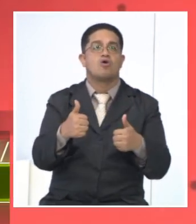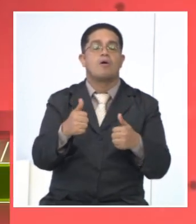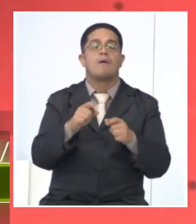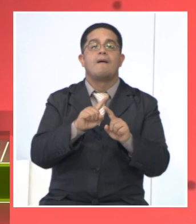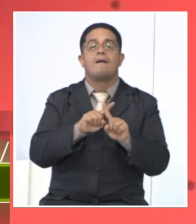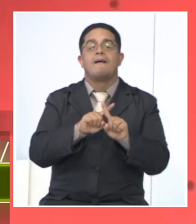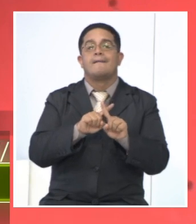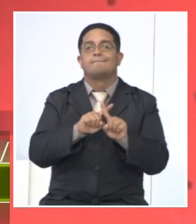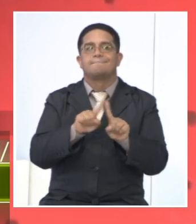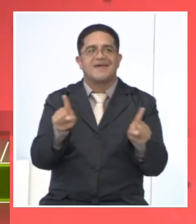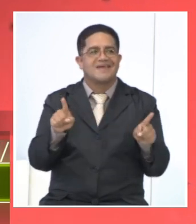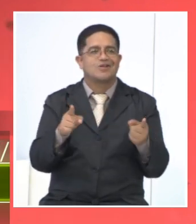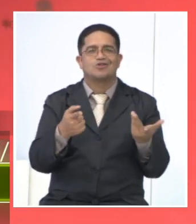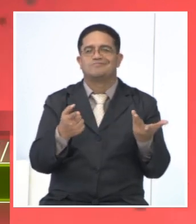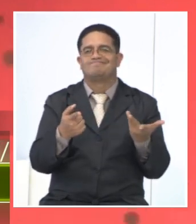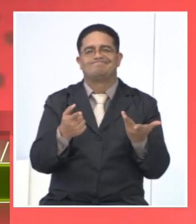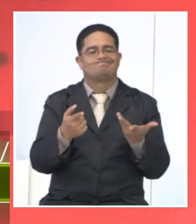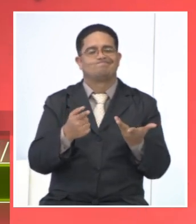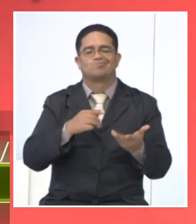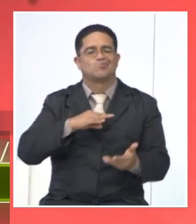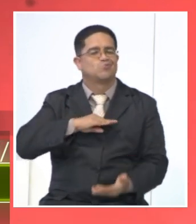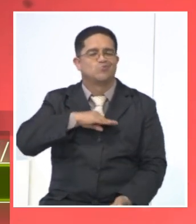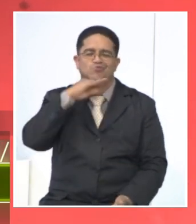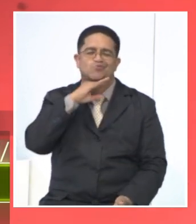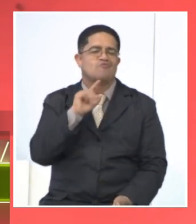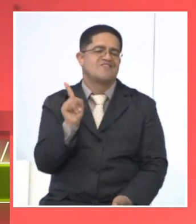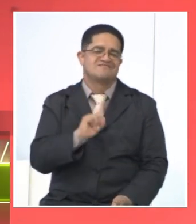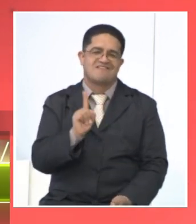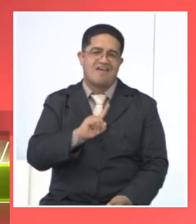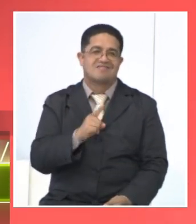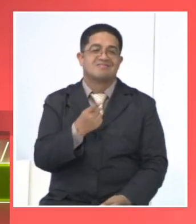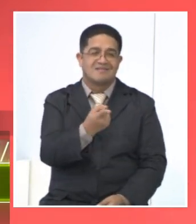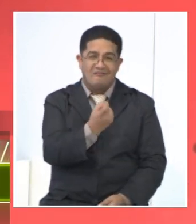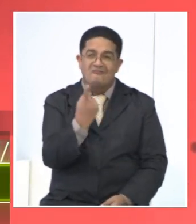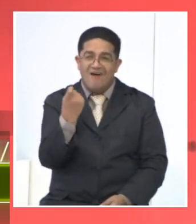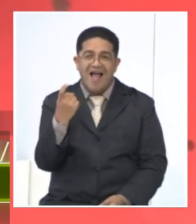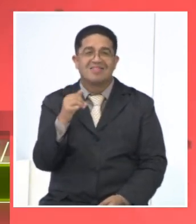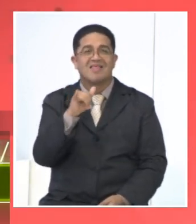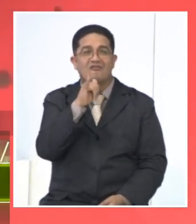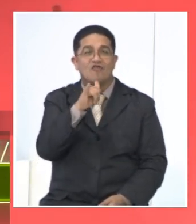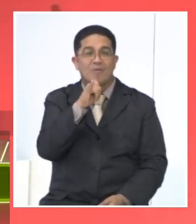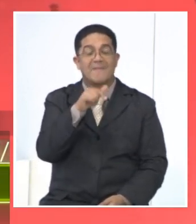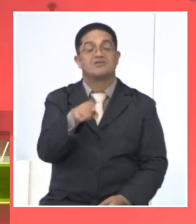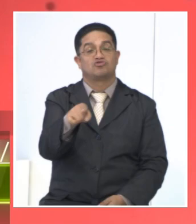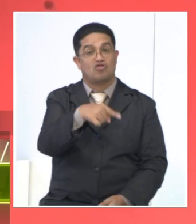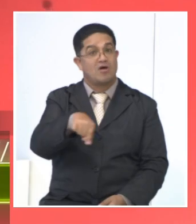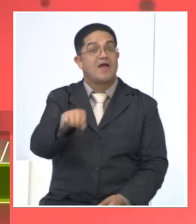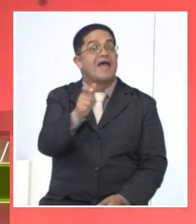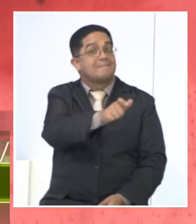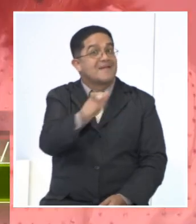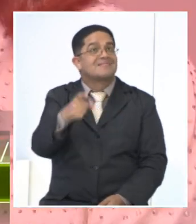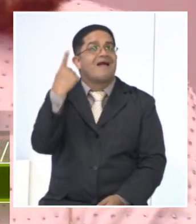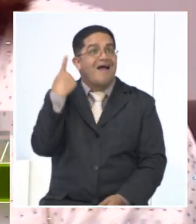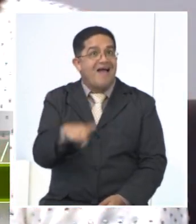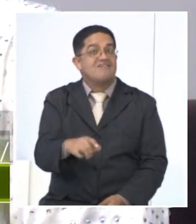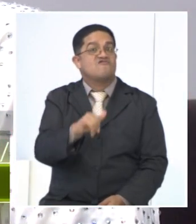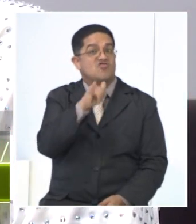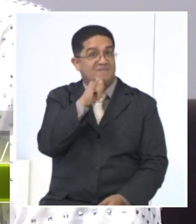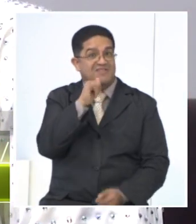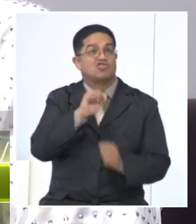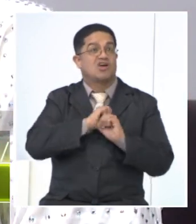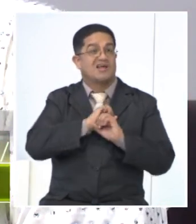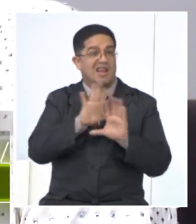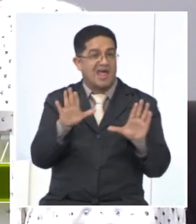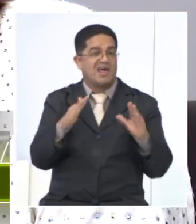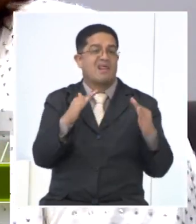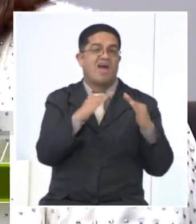pero no es suficiente para el nivel de desinformación que hay. Si nosotros tuviéramos una información más adecuada en casa,